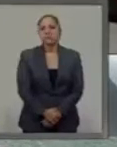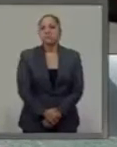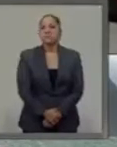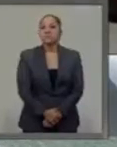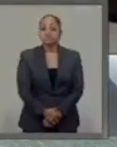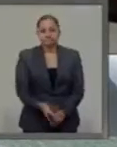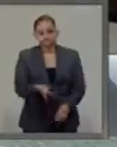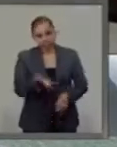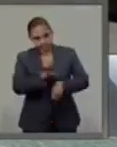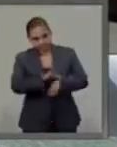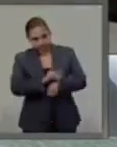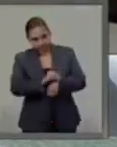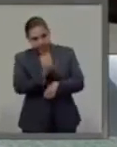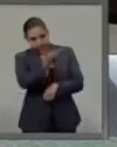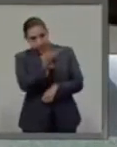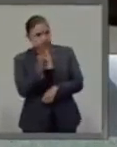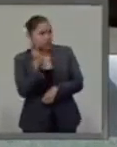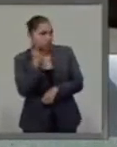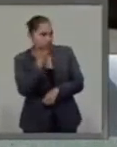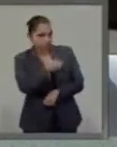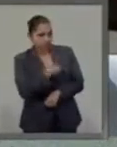Con su venia, diputado presidente.